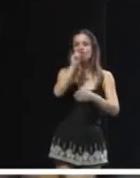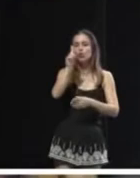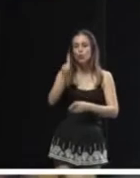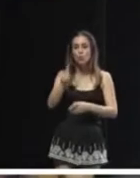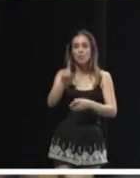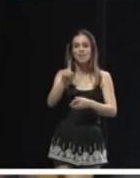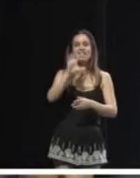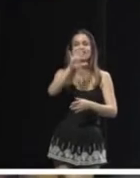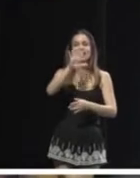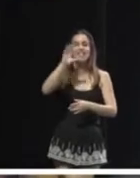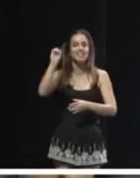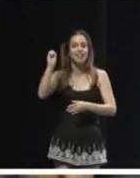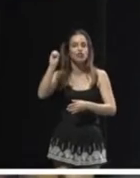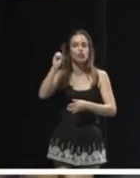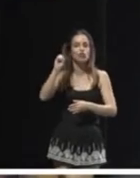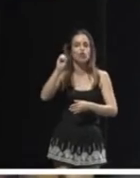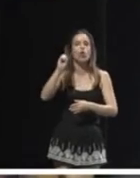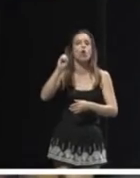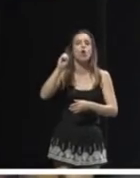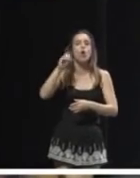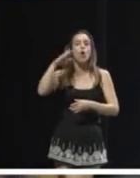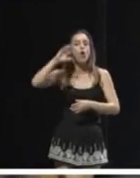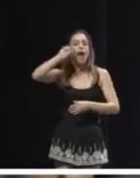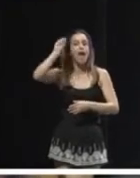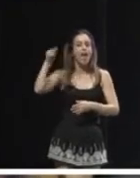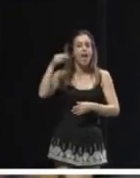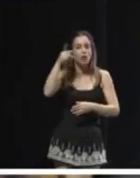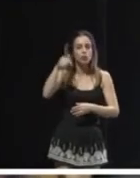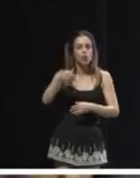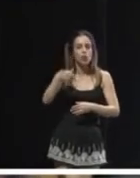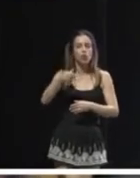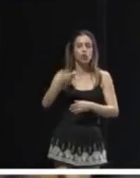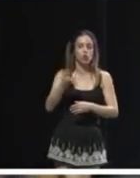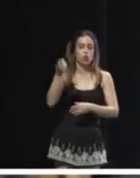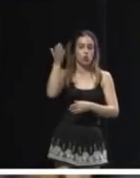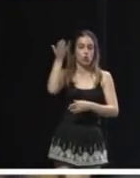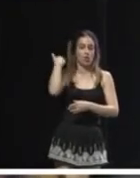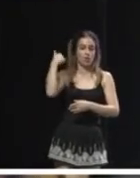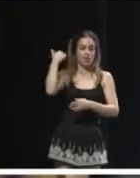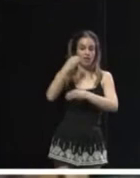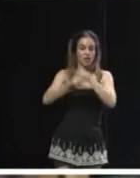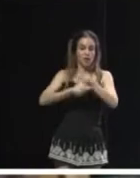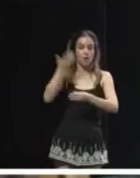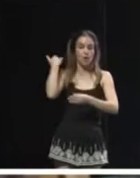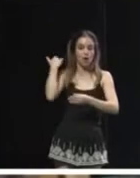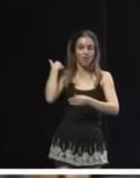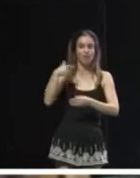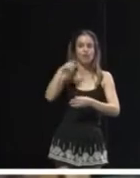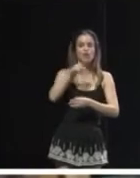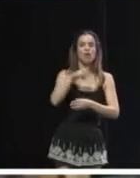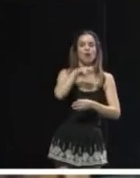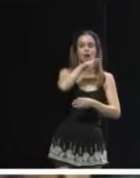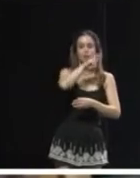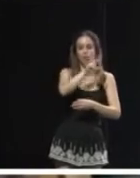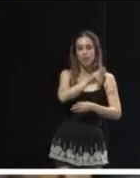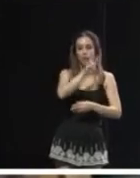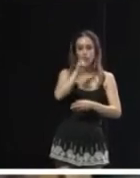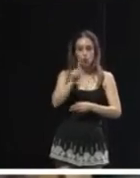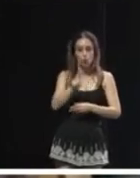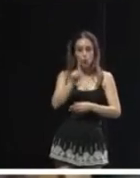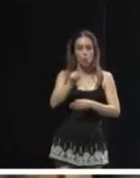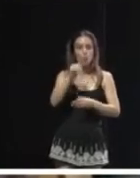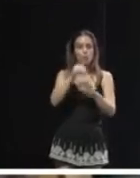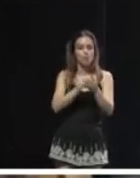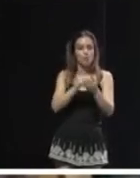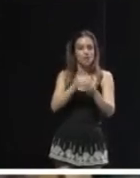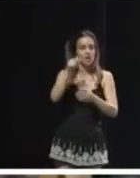21.542 euros. Lo hicimos de aquella porque estaba en 21.000 y eso afectaba a 10 millones de trabajadores y trabajadoras en